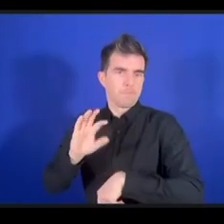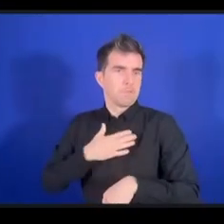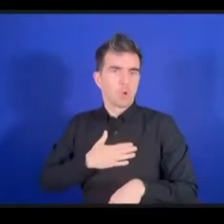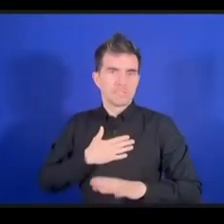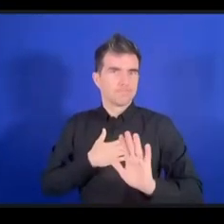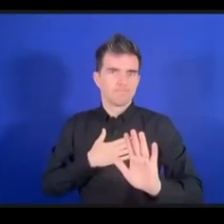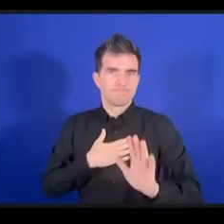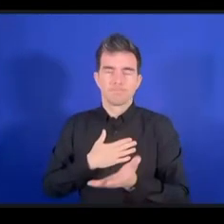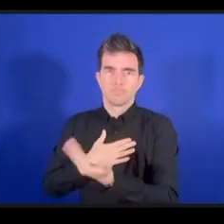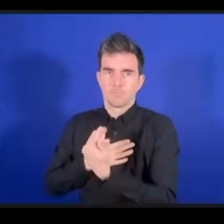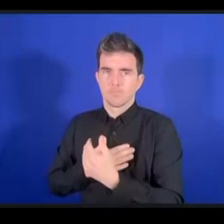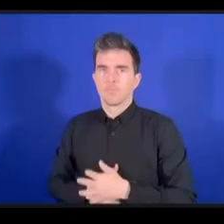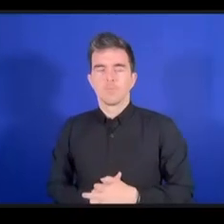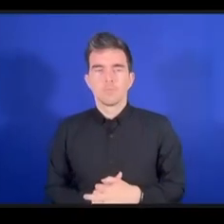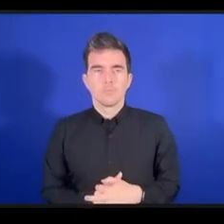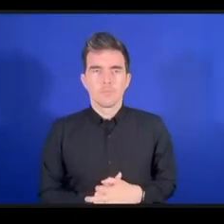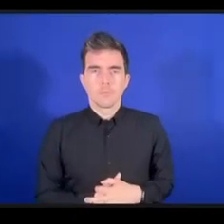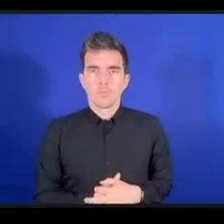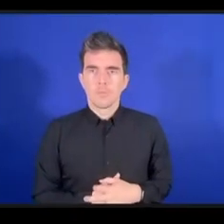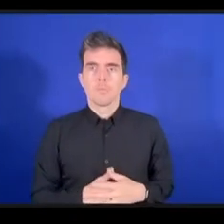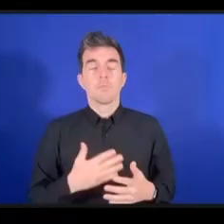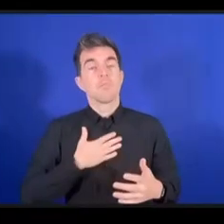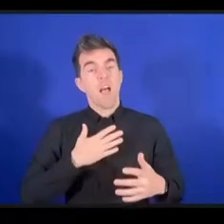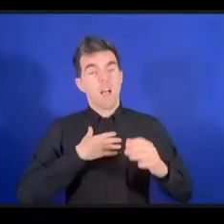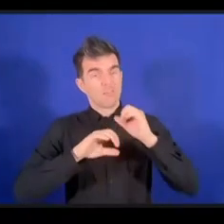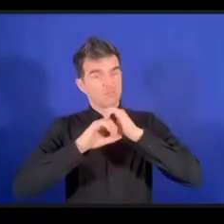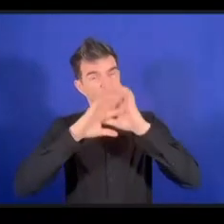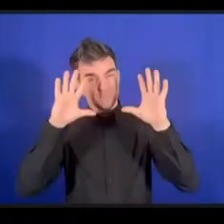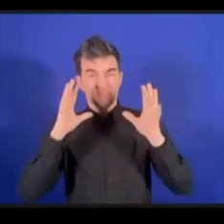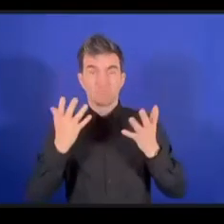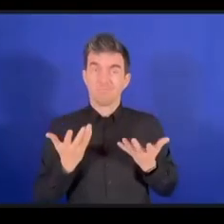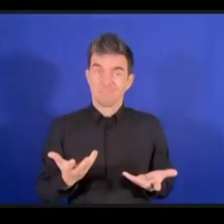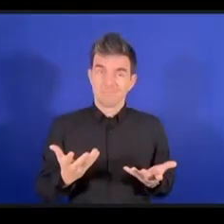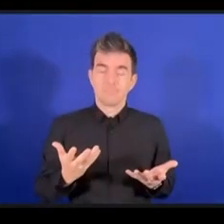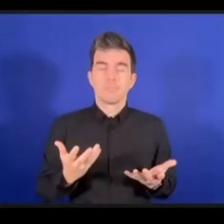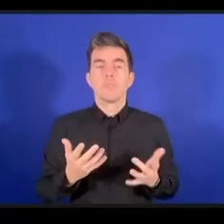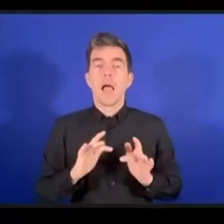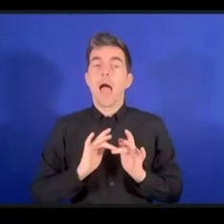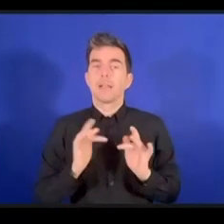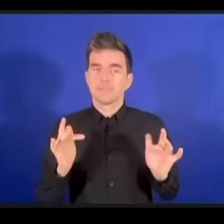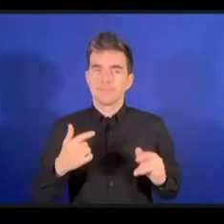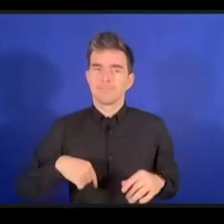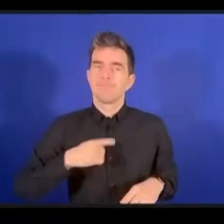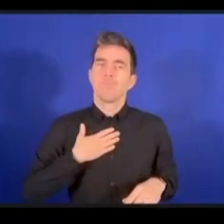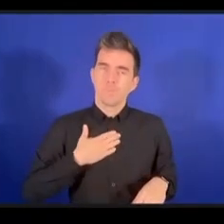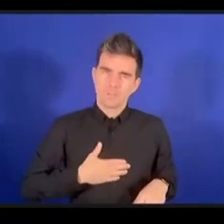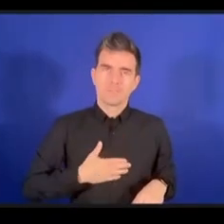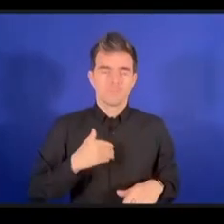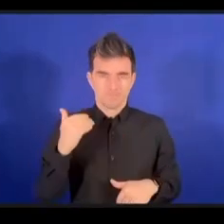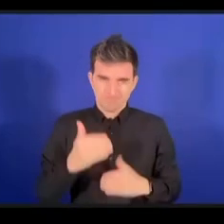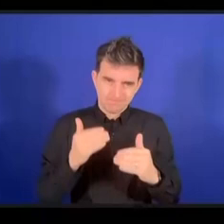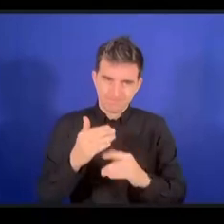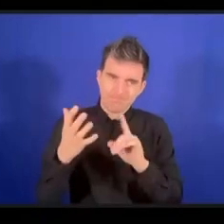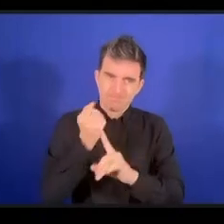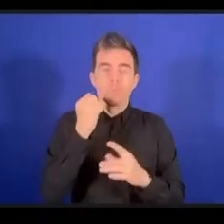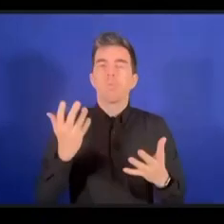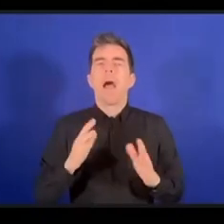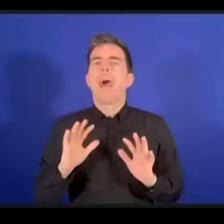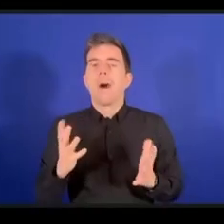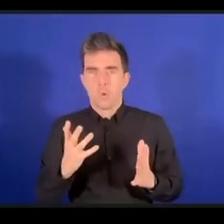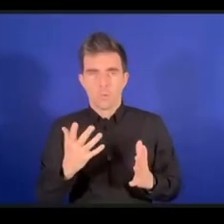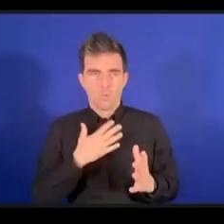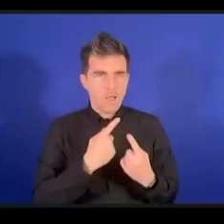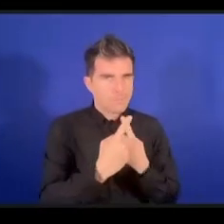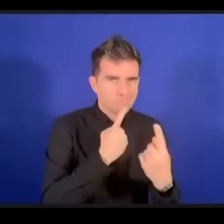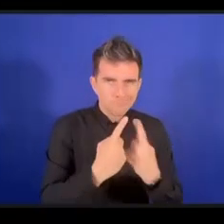tiempo yo creo que el Internet que queremos Únicamente se puede lograr a través del diálogo de la colaboración Y sé que